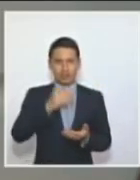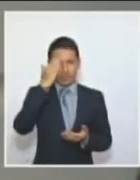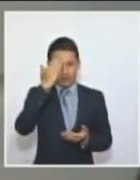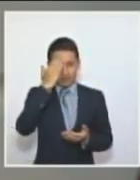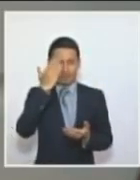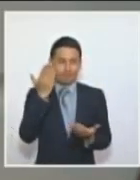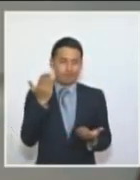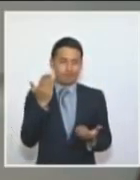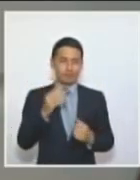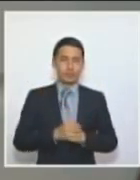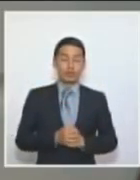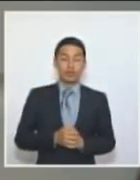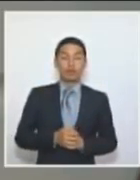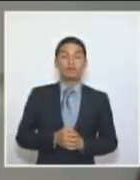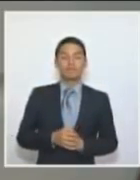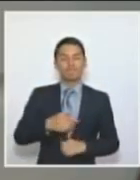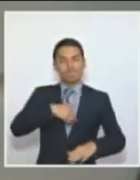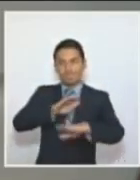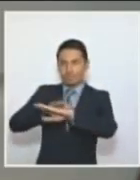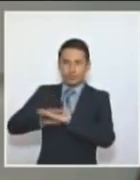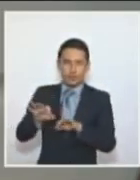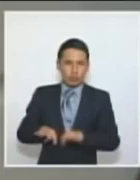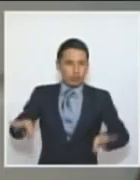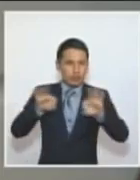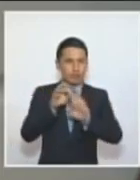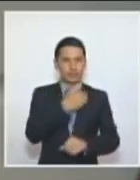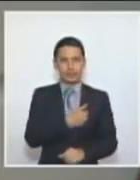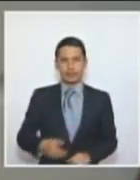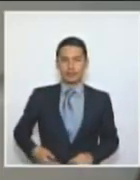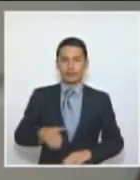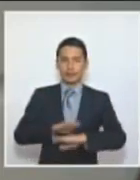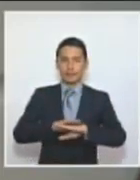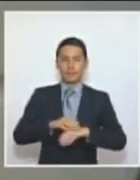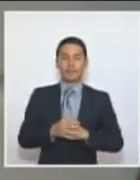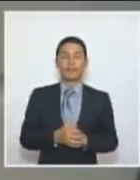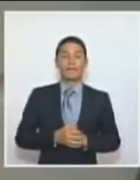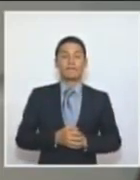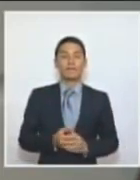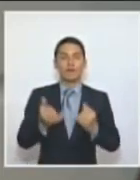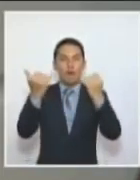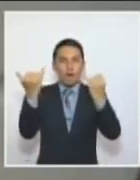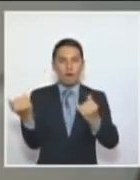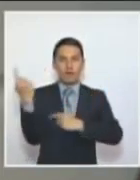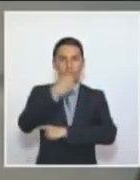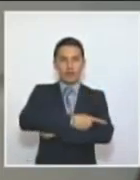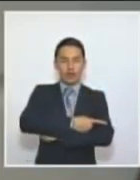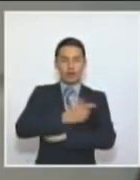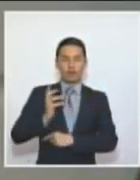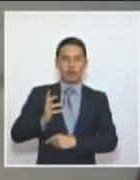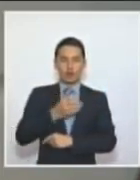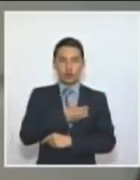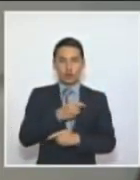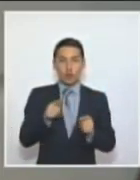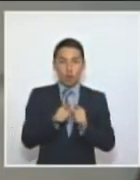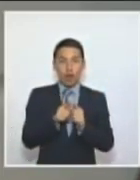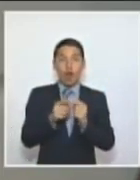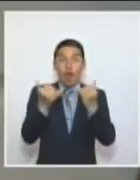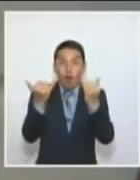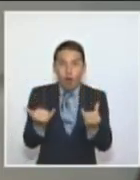cierto, presidente, esto es importante recalcarlo, que hoy debiéramos estar con vías obstruidas en